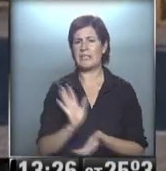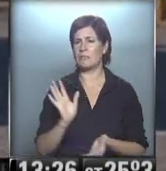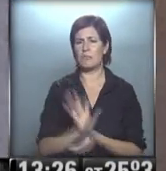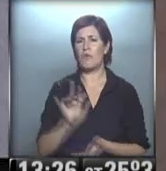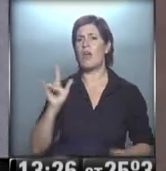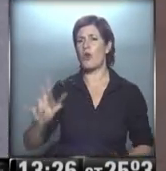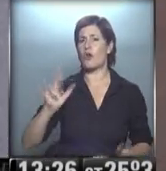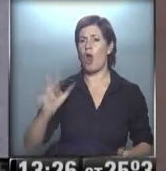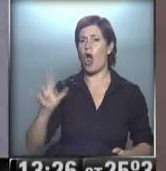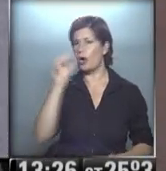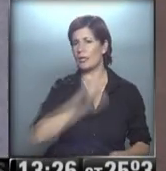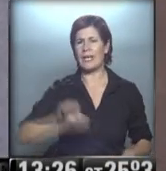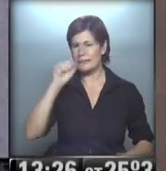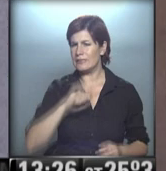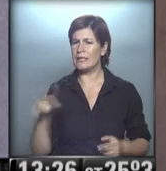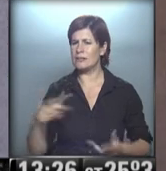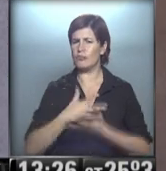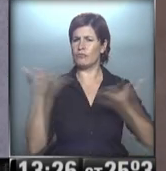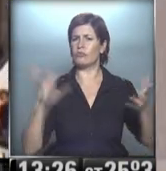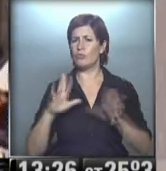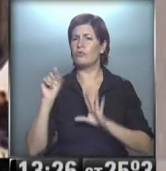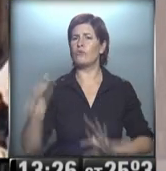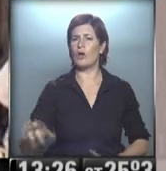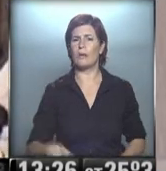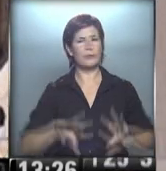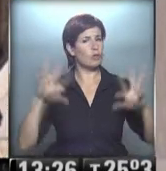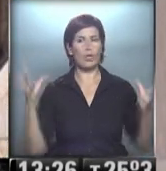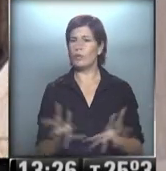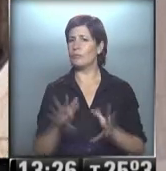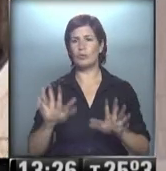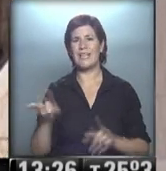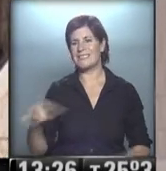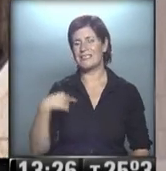tenido esa relevancia mundial en más de una oportunidad. Como